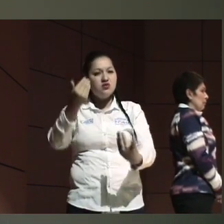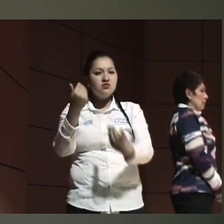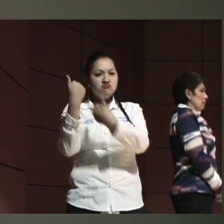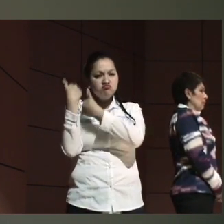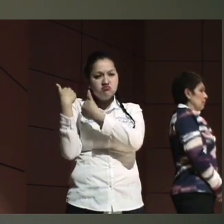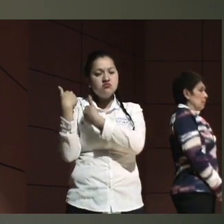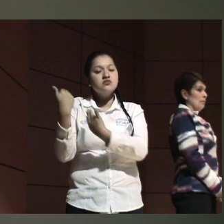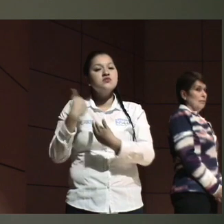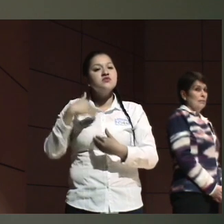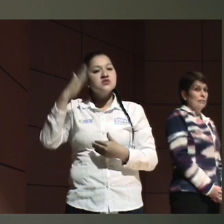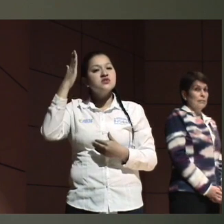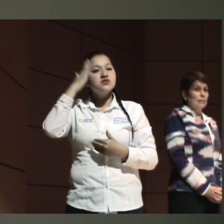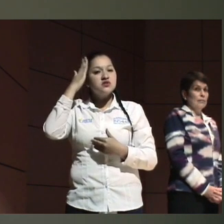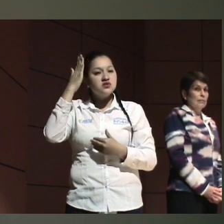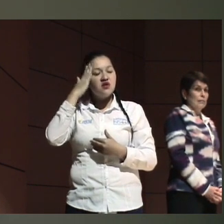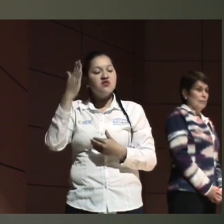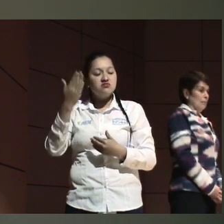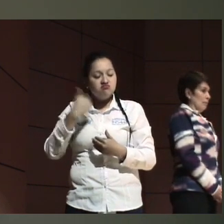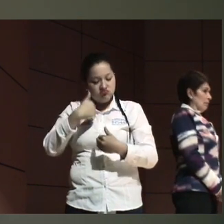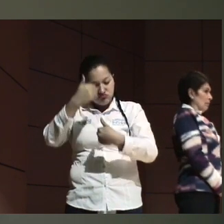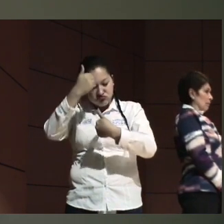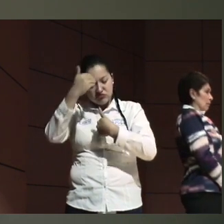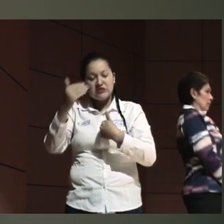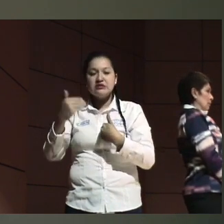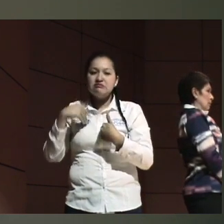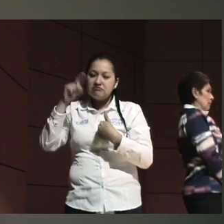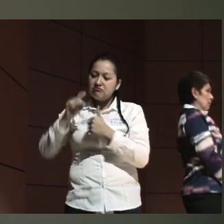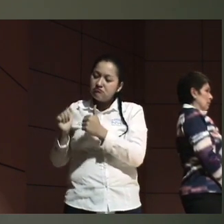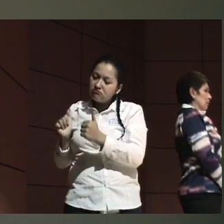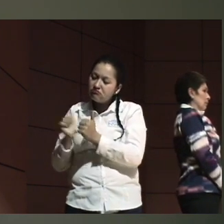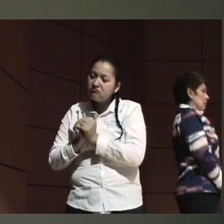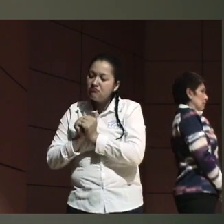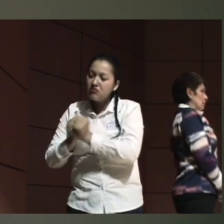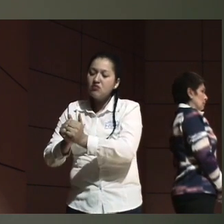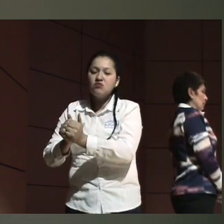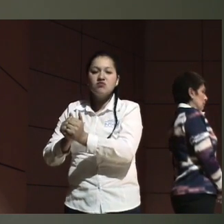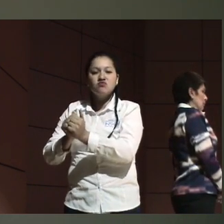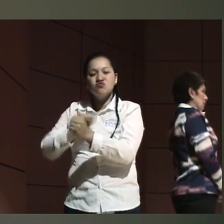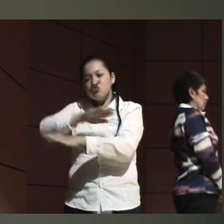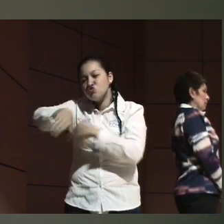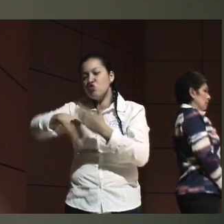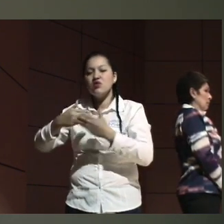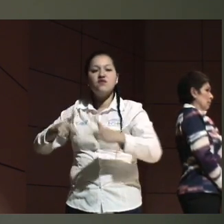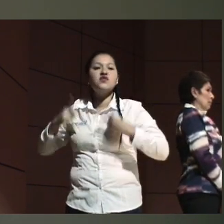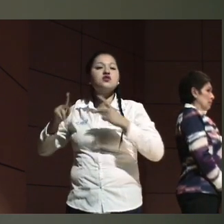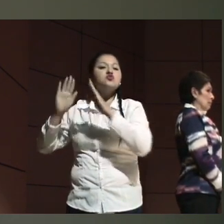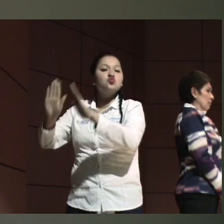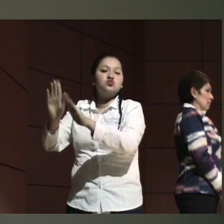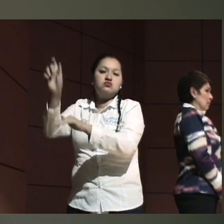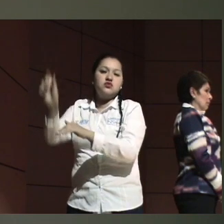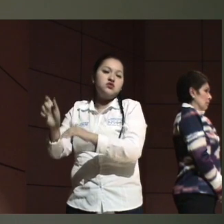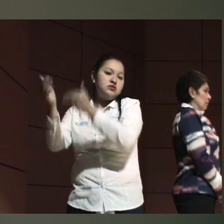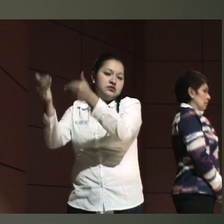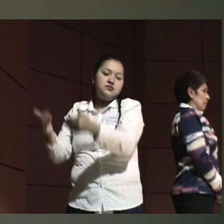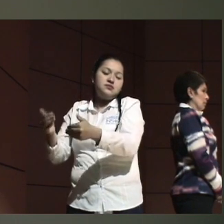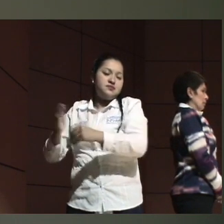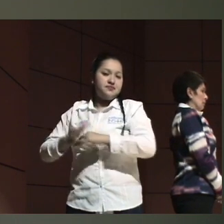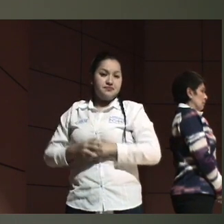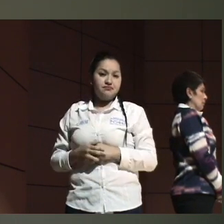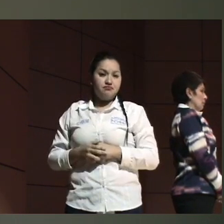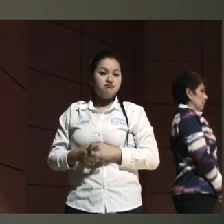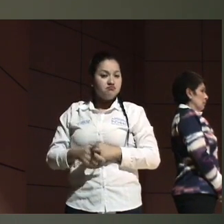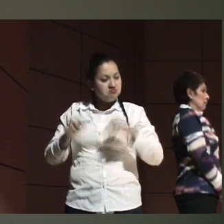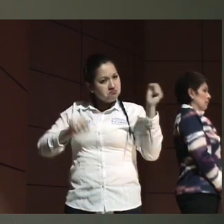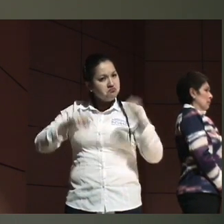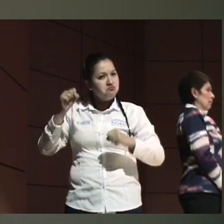sabe y está consciente que el proceso de evaluación debe acompañar y abordar todas las esferas de la vida de una persona luego si